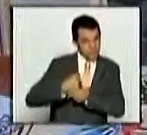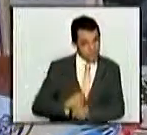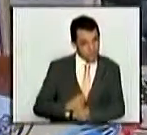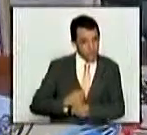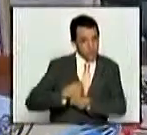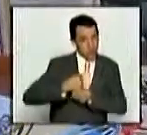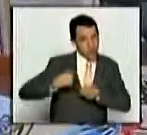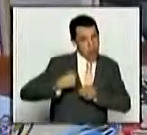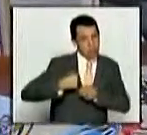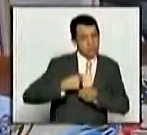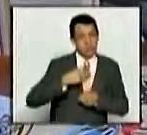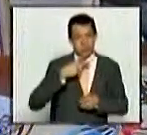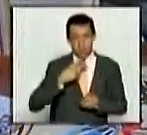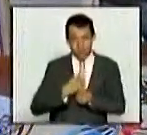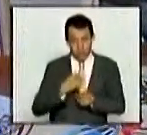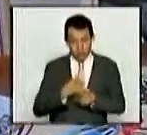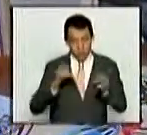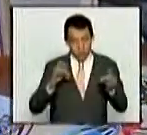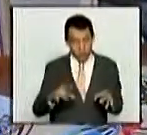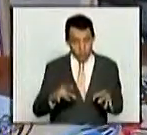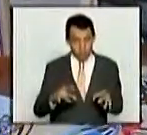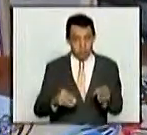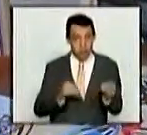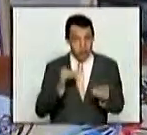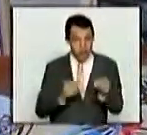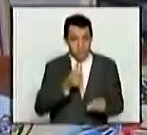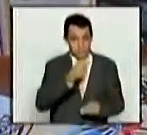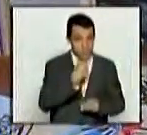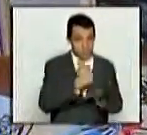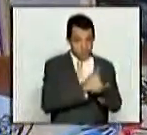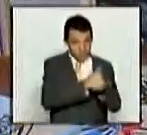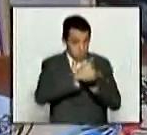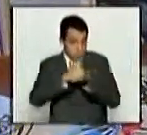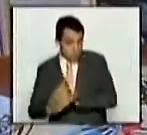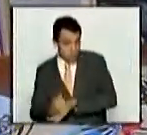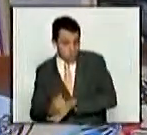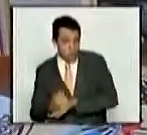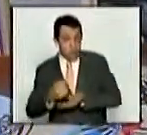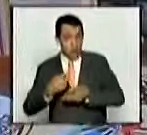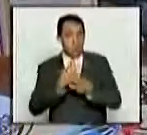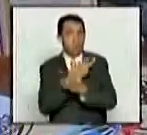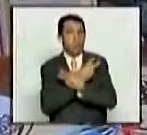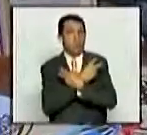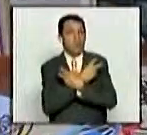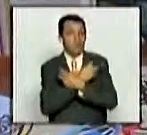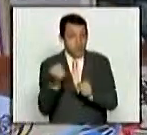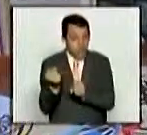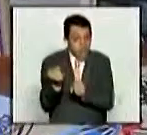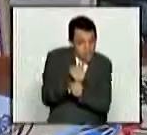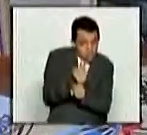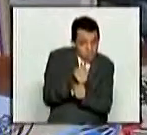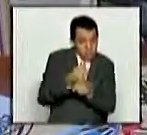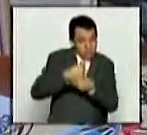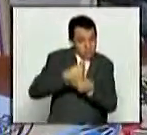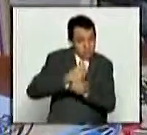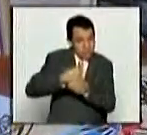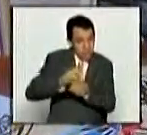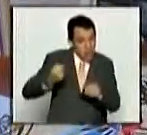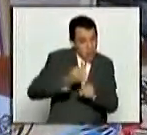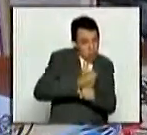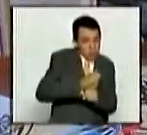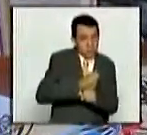hueso. Yo no conozco ningún medicamento, no existe, que enderece un hueso, que corrija una